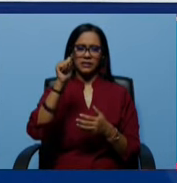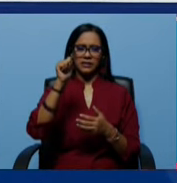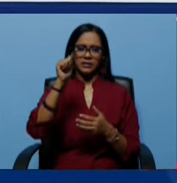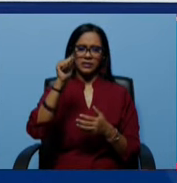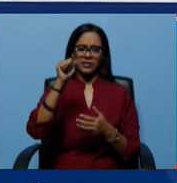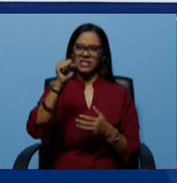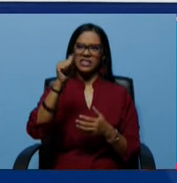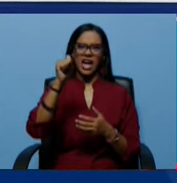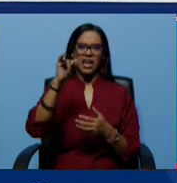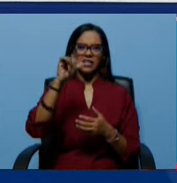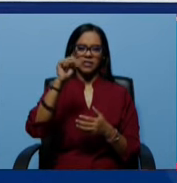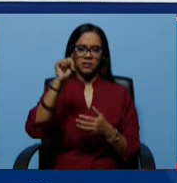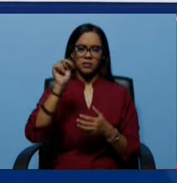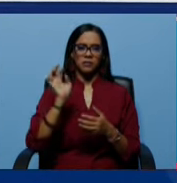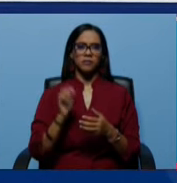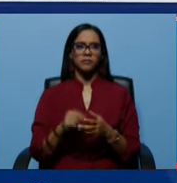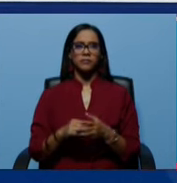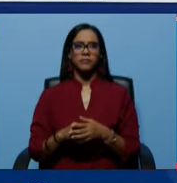Science.